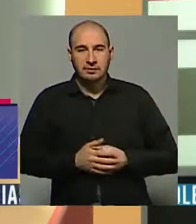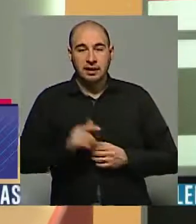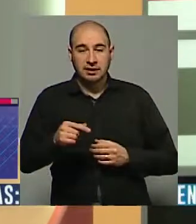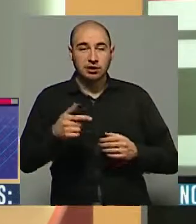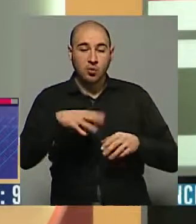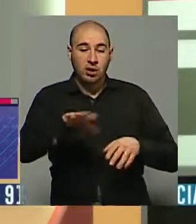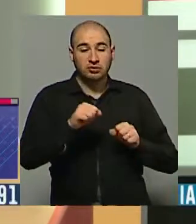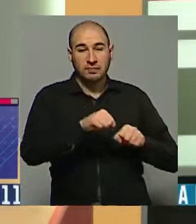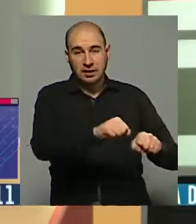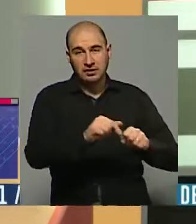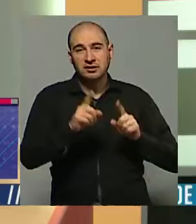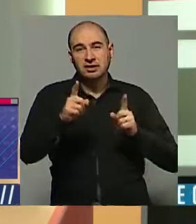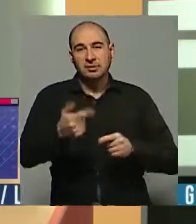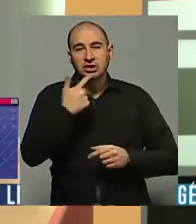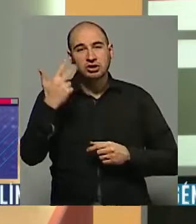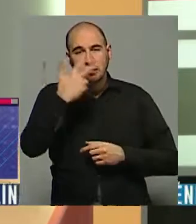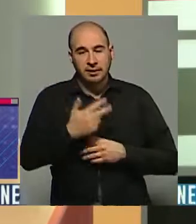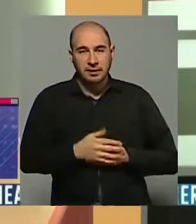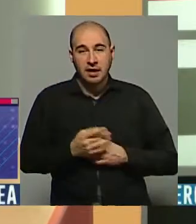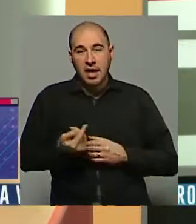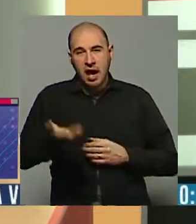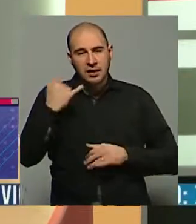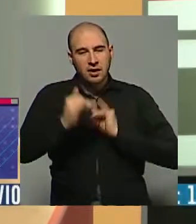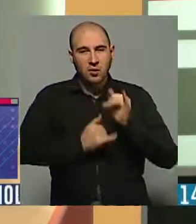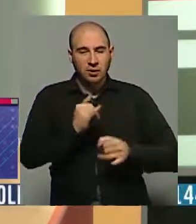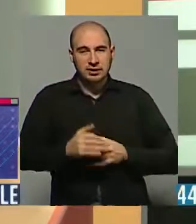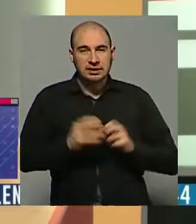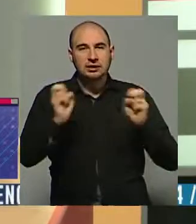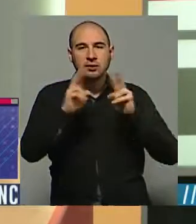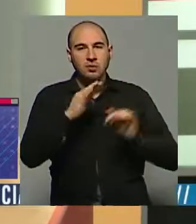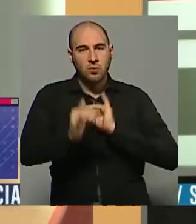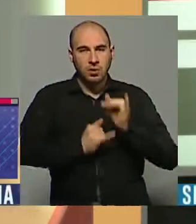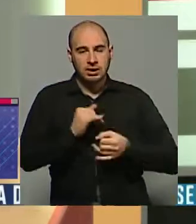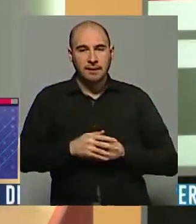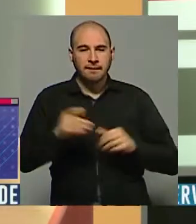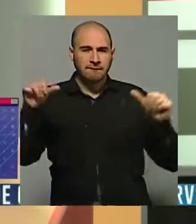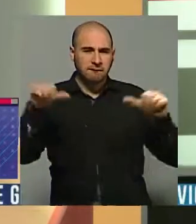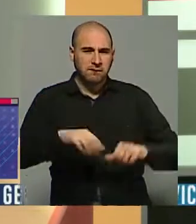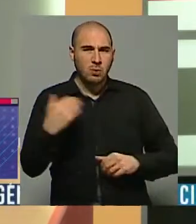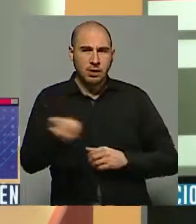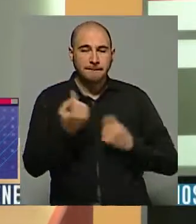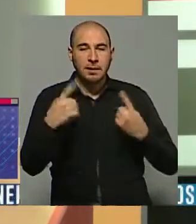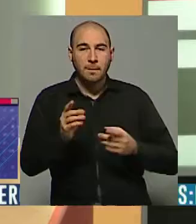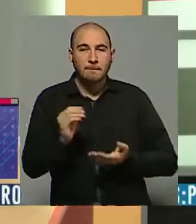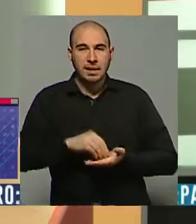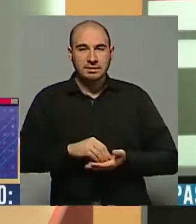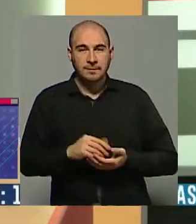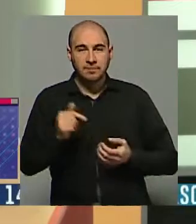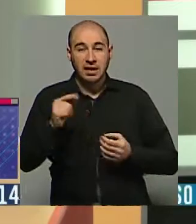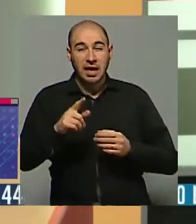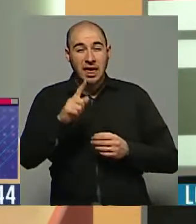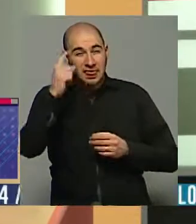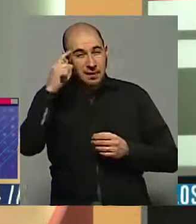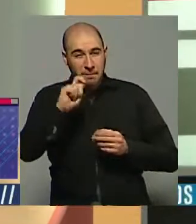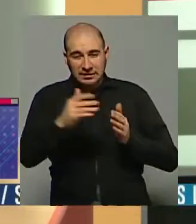en supermercados y también en los shoppings. Recién lo repasábamos en los títulos, es una caída significativa, pero además es el 10º